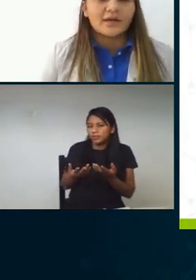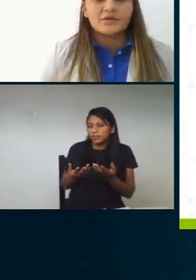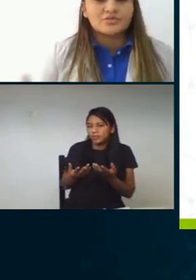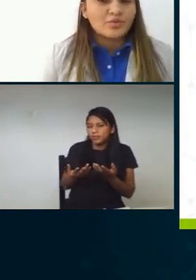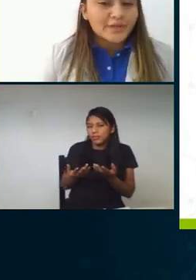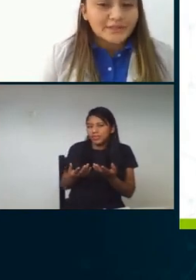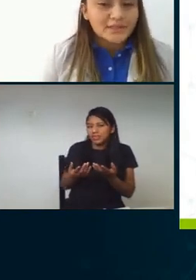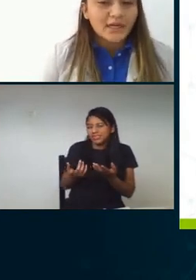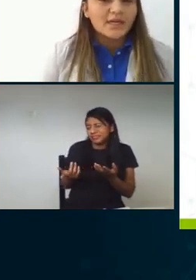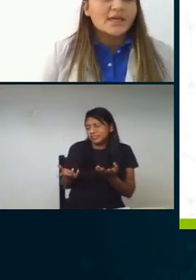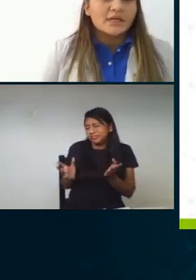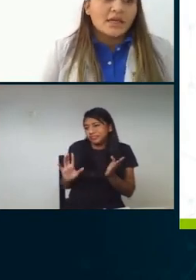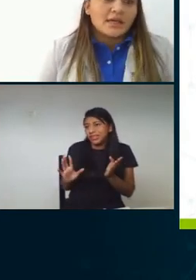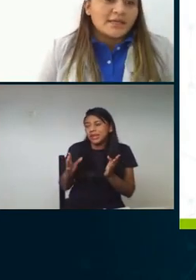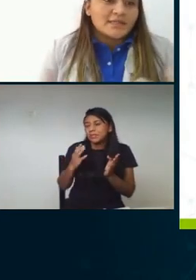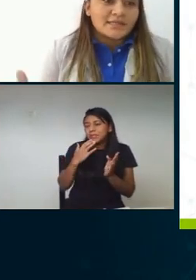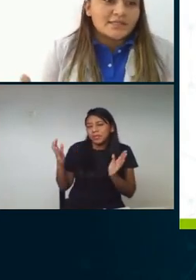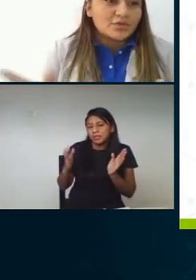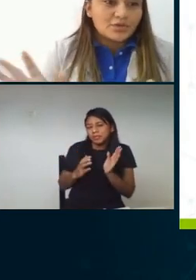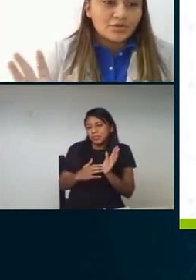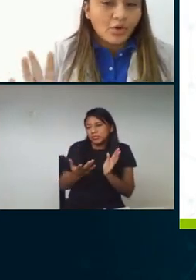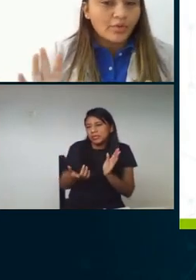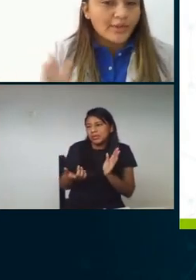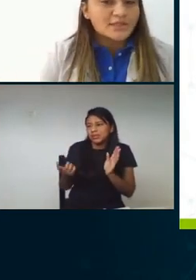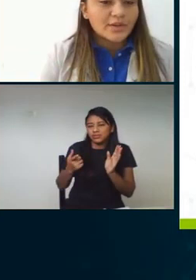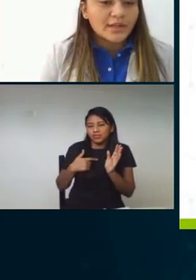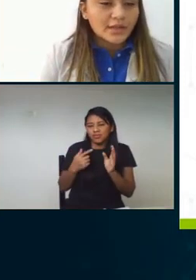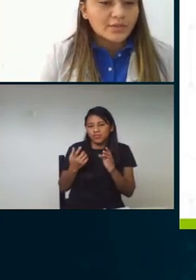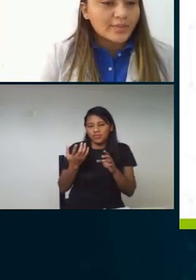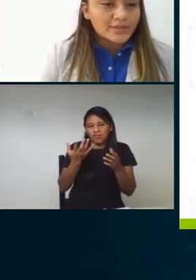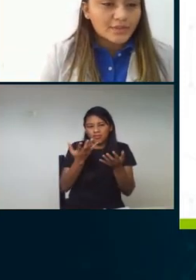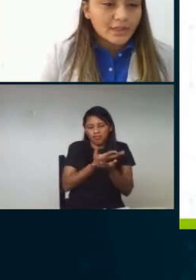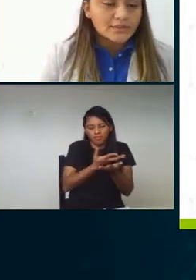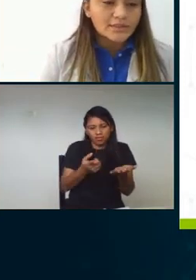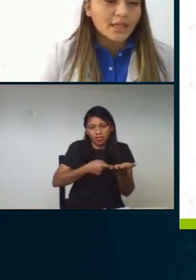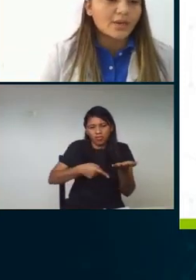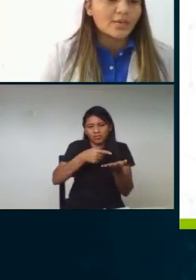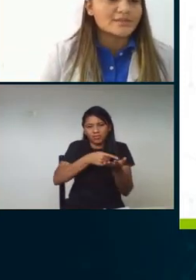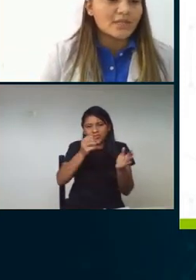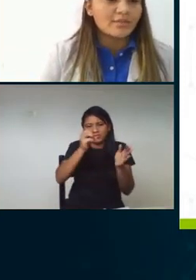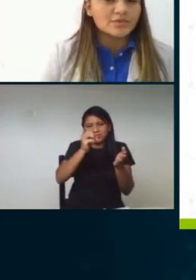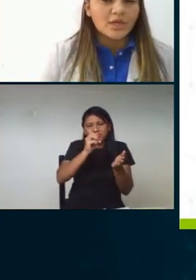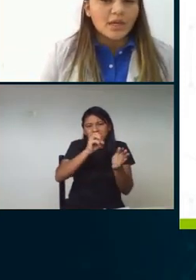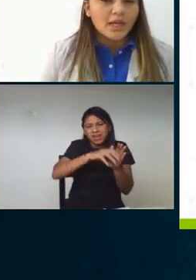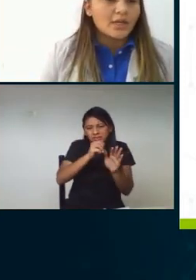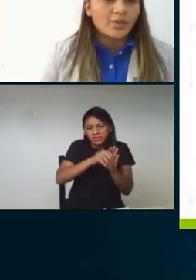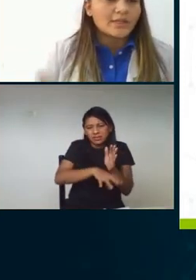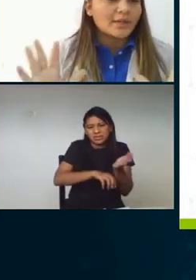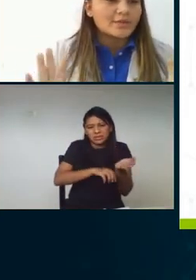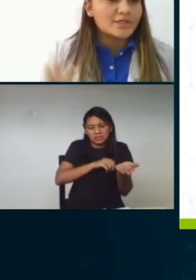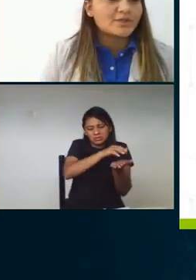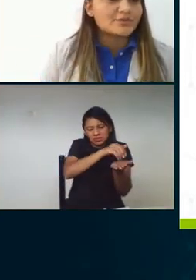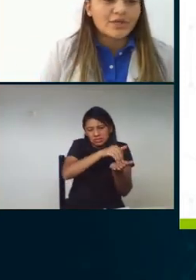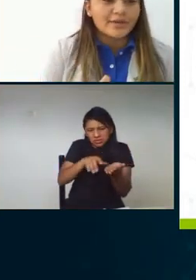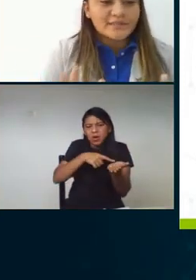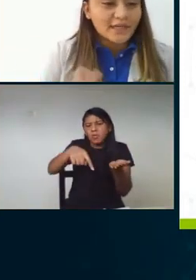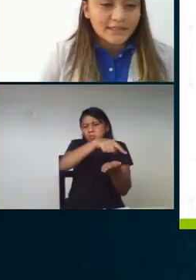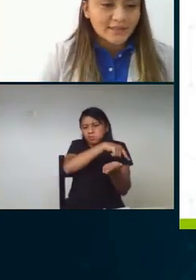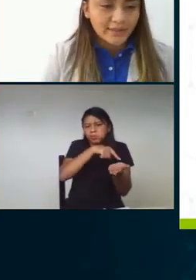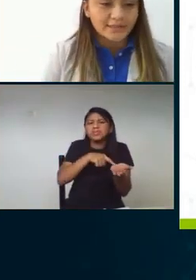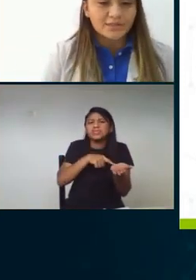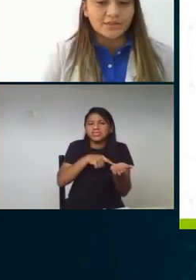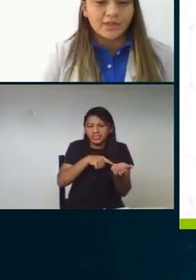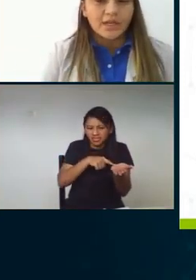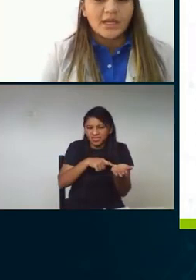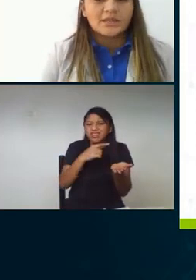la gráfica nos muestra que es casi de las 41 personas que encuestamos, el 90% sabe hacer